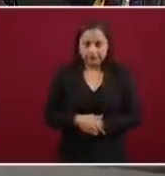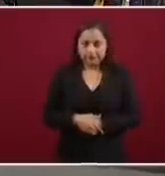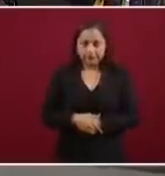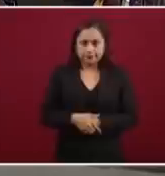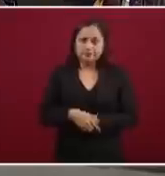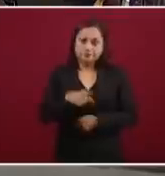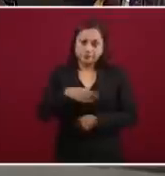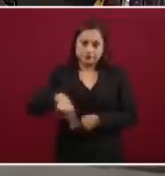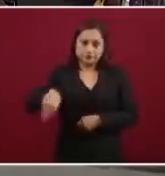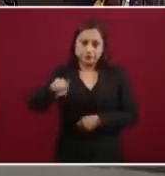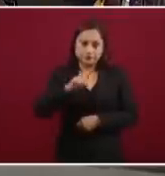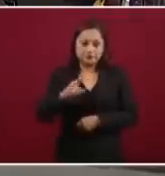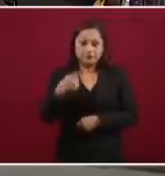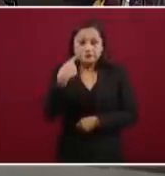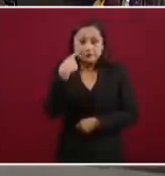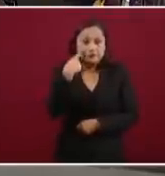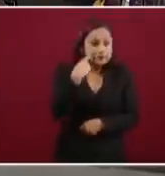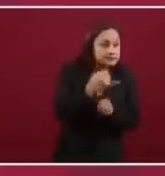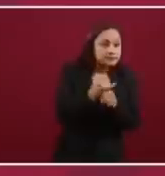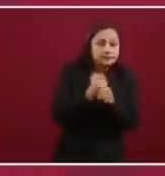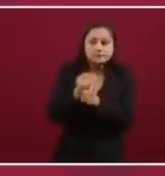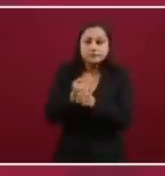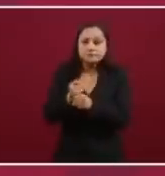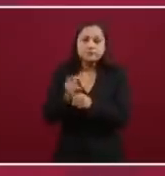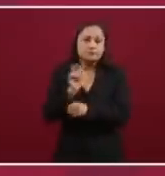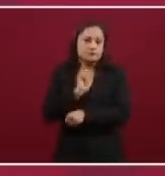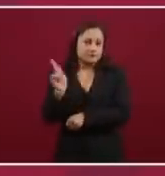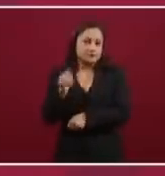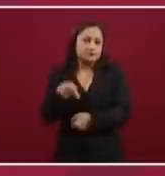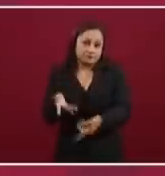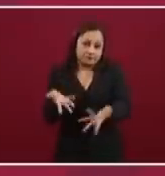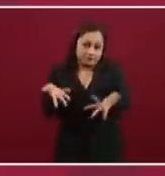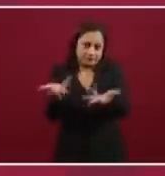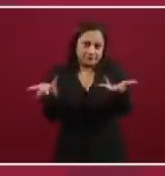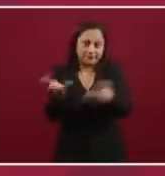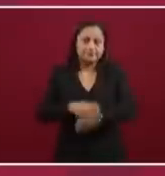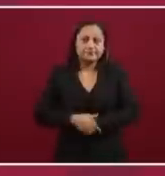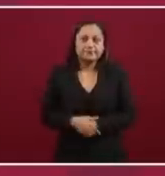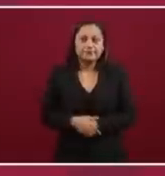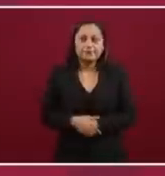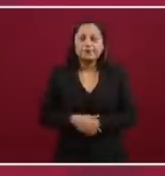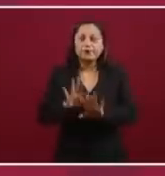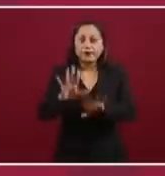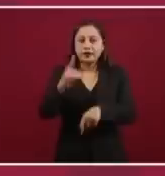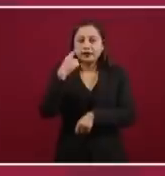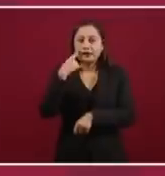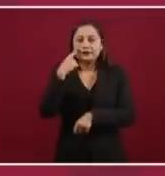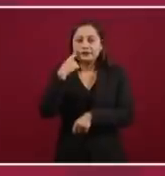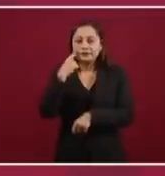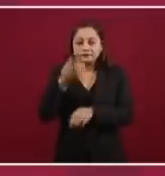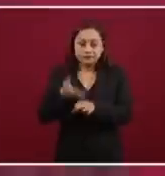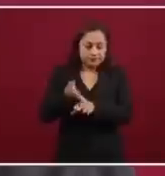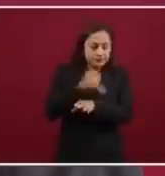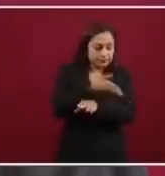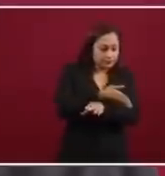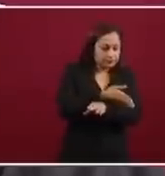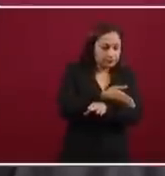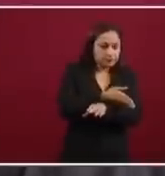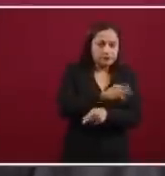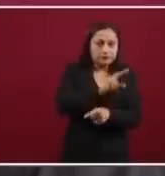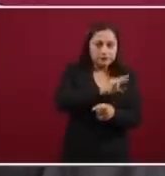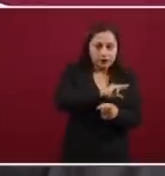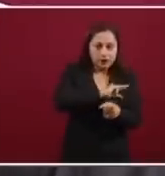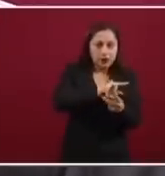ustedes que son mirones profesionales. Bueno, ¿cuánto costaba mantener esa